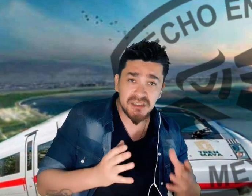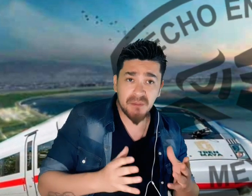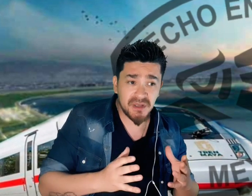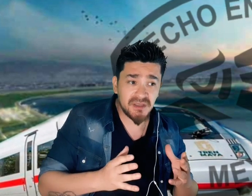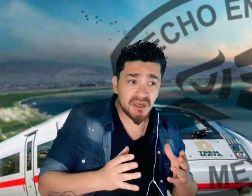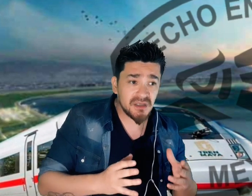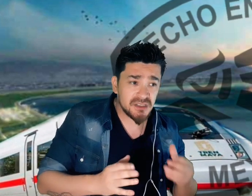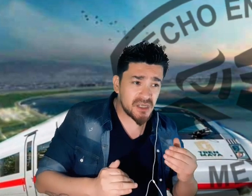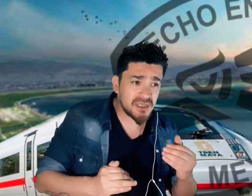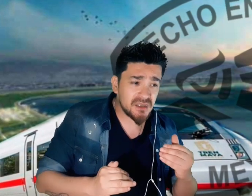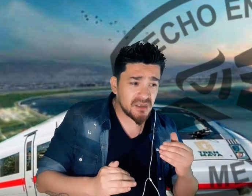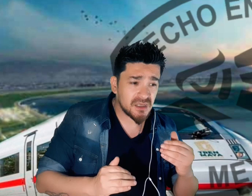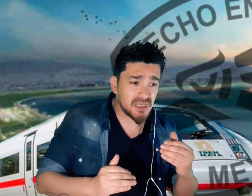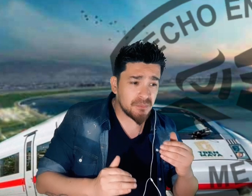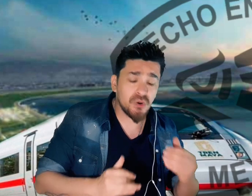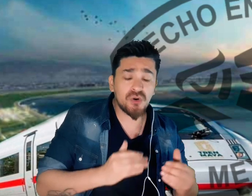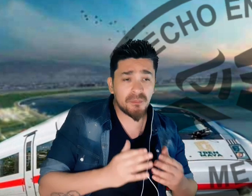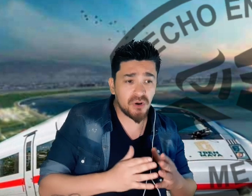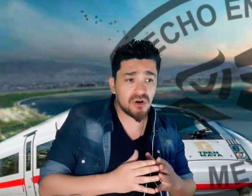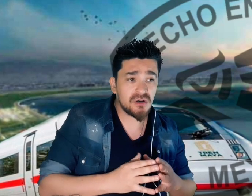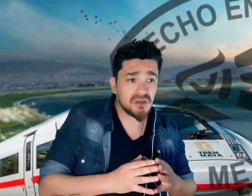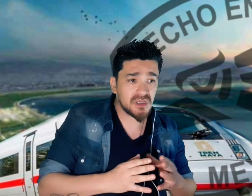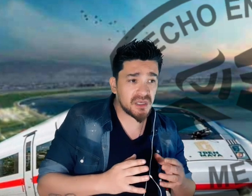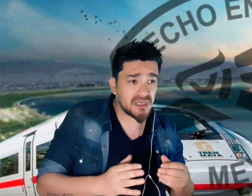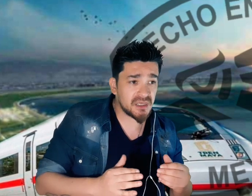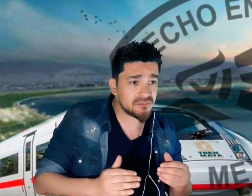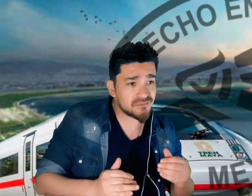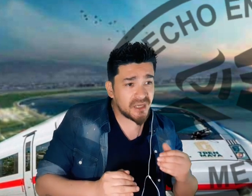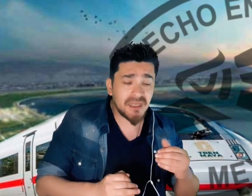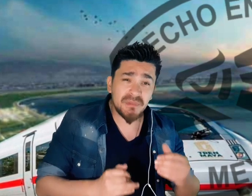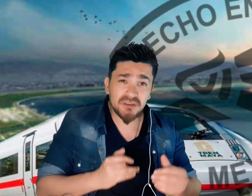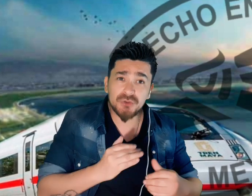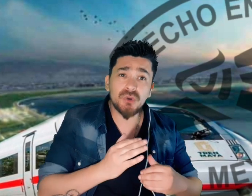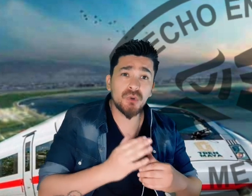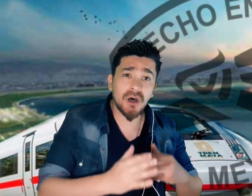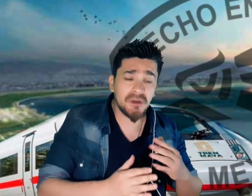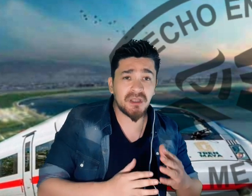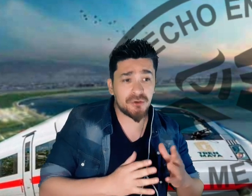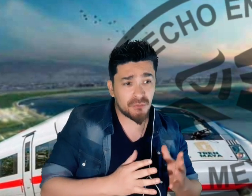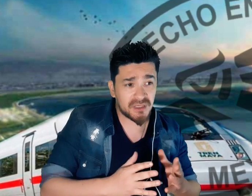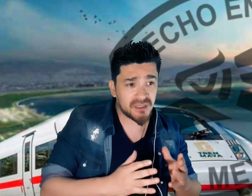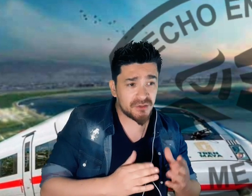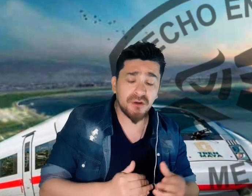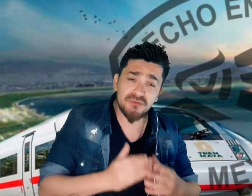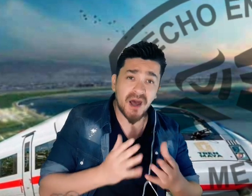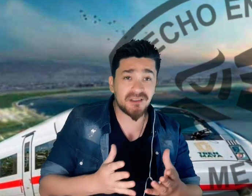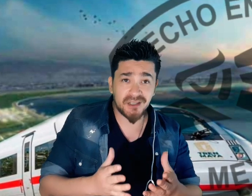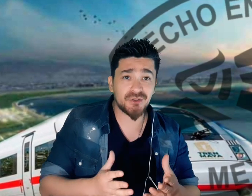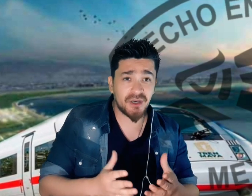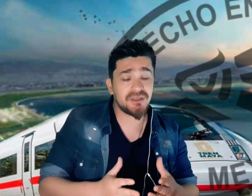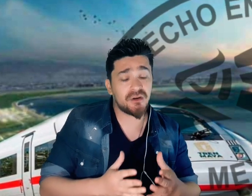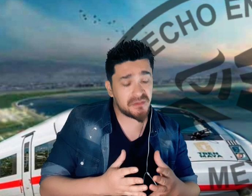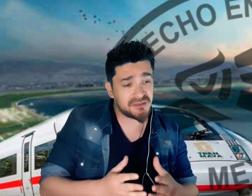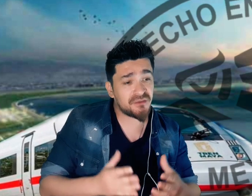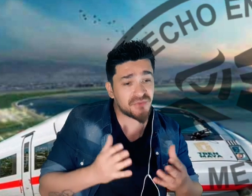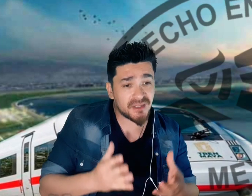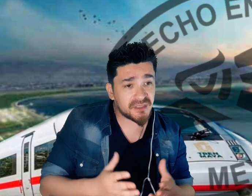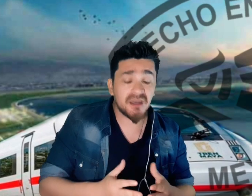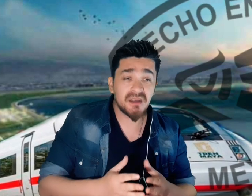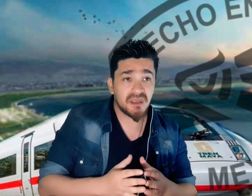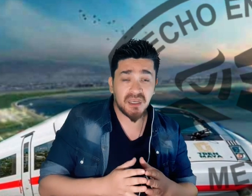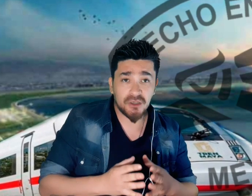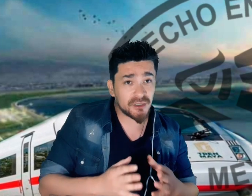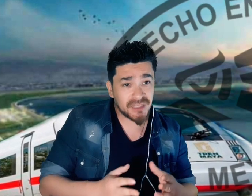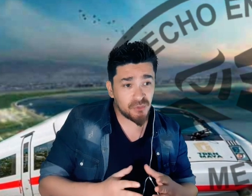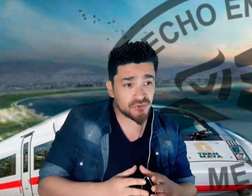escuchar y aprender, ya que poco a poco está empezando todo nuevamente la normalidad, ¿no? Falta todavía, obviamente,